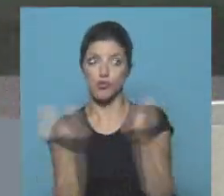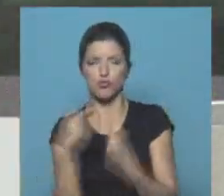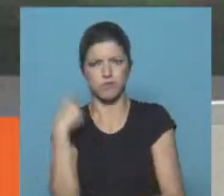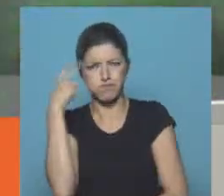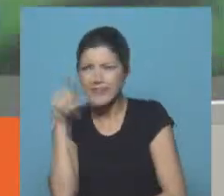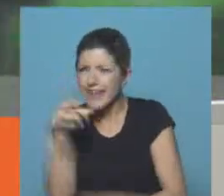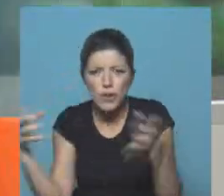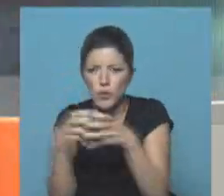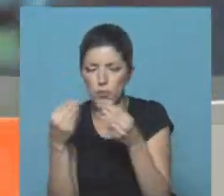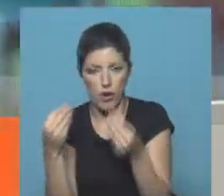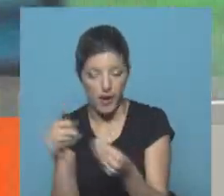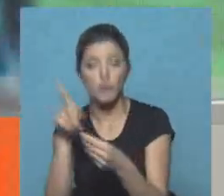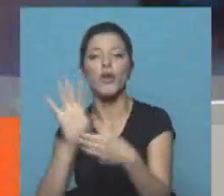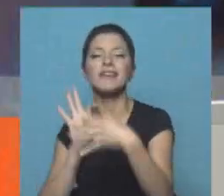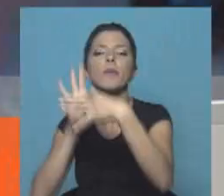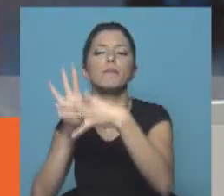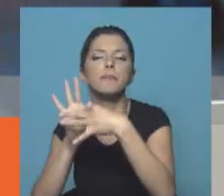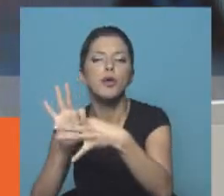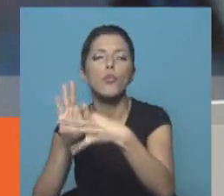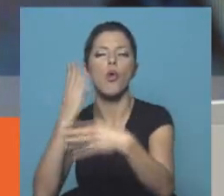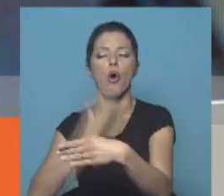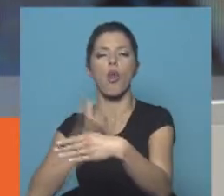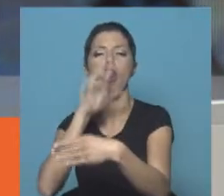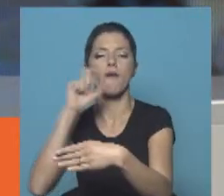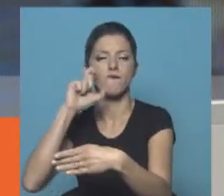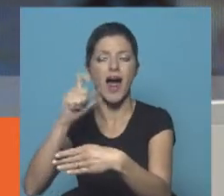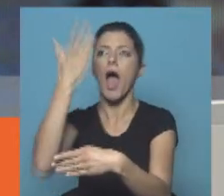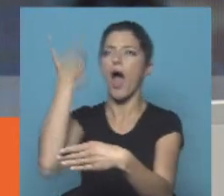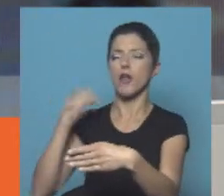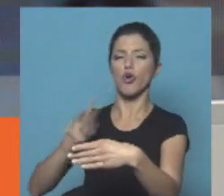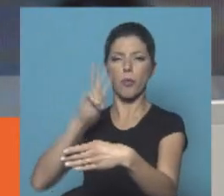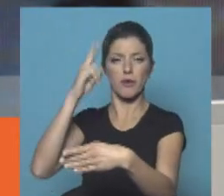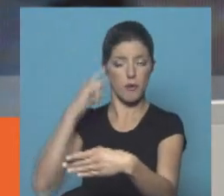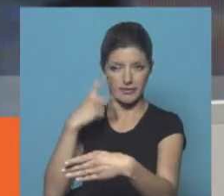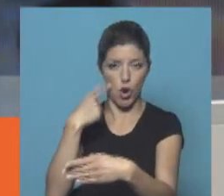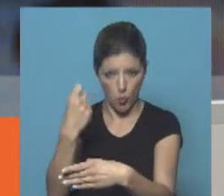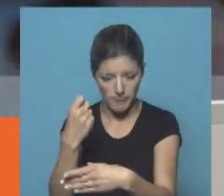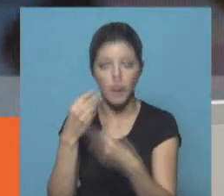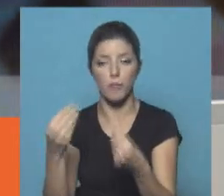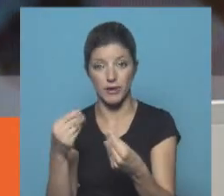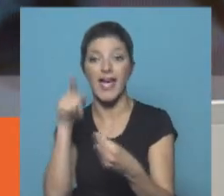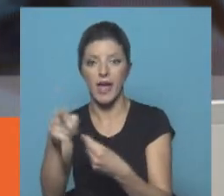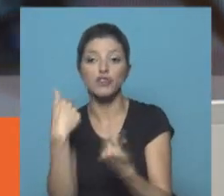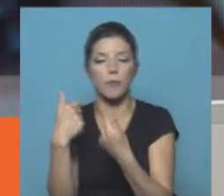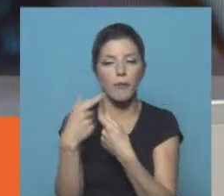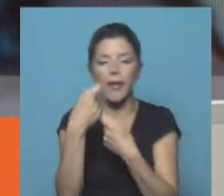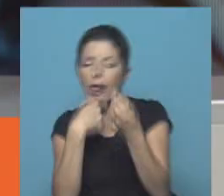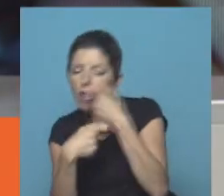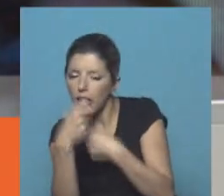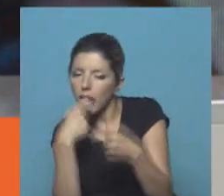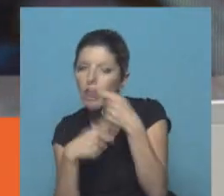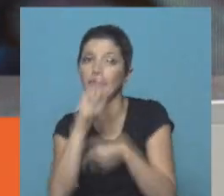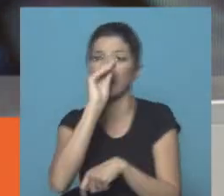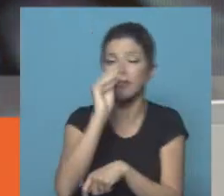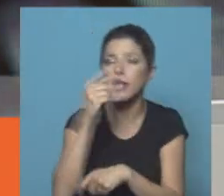tiene un vínculo con la FARC que fue descubierto en el año 2009. ¿Por qué? Porque se permitía el contrabando de armas desde Brasil, pasaba